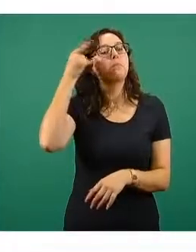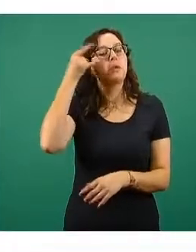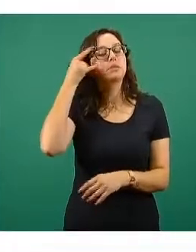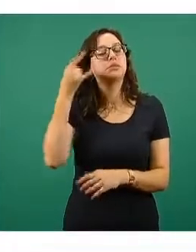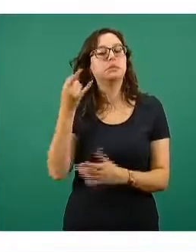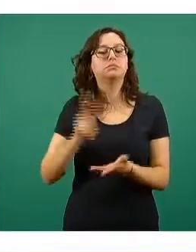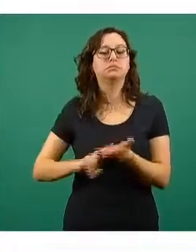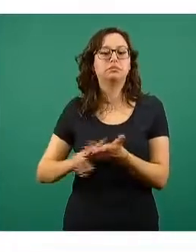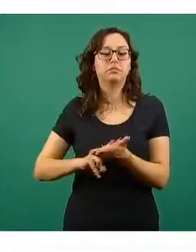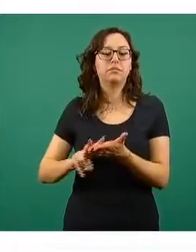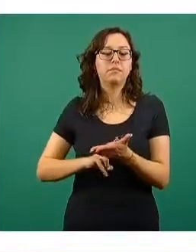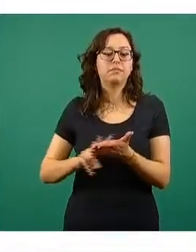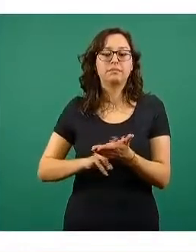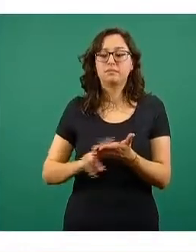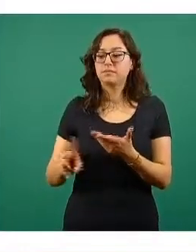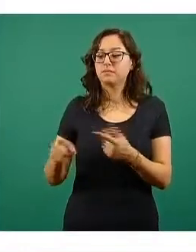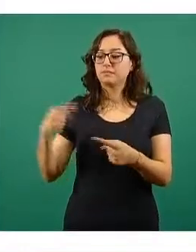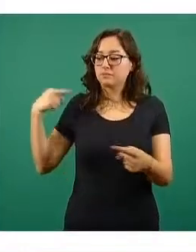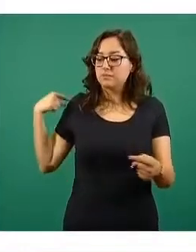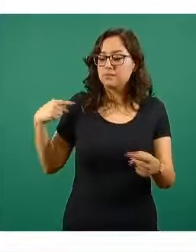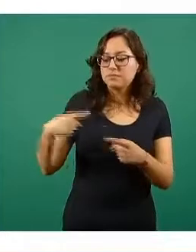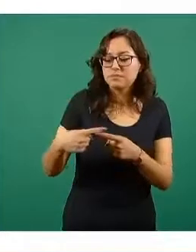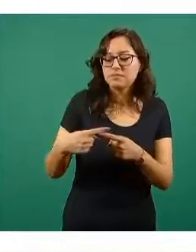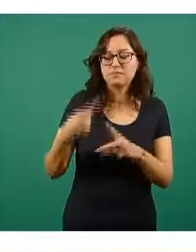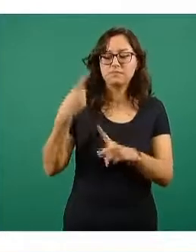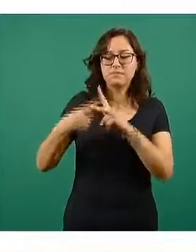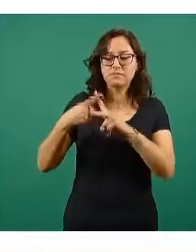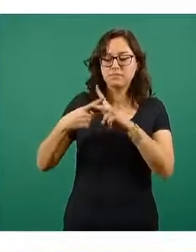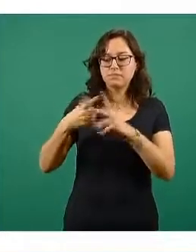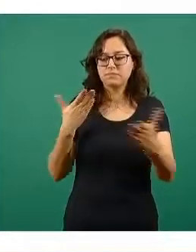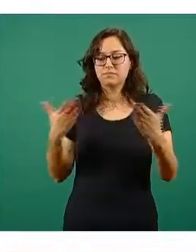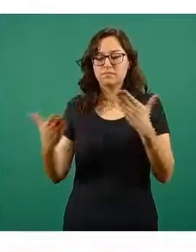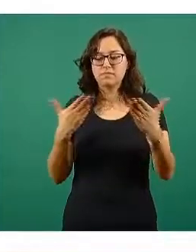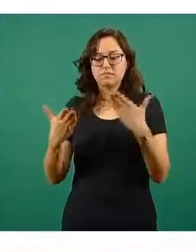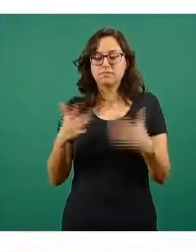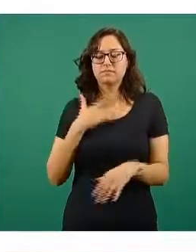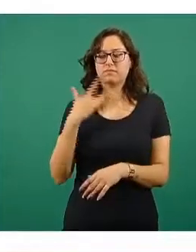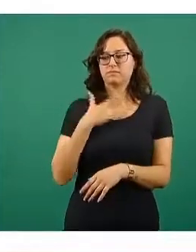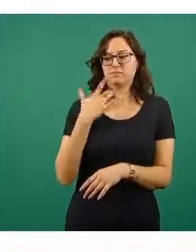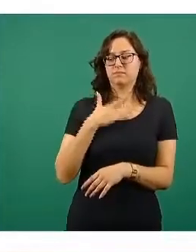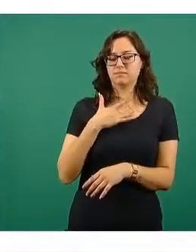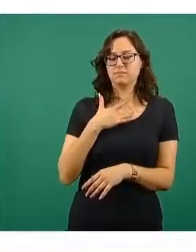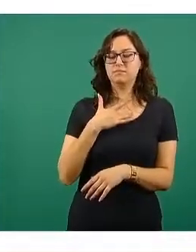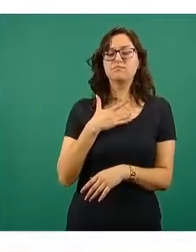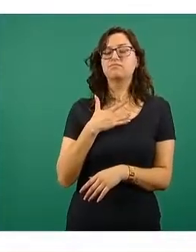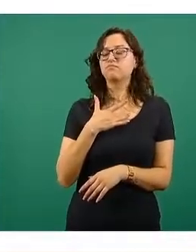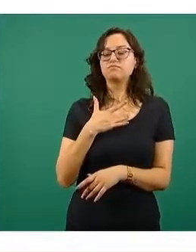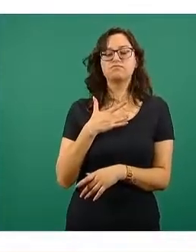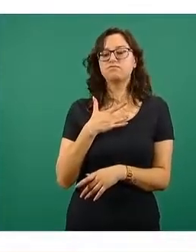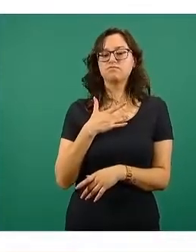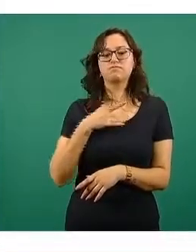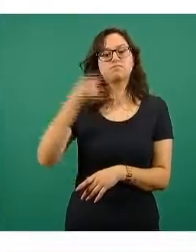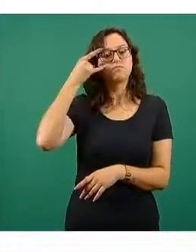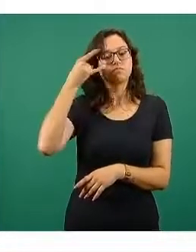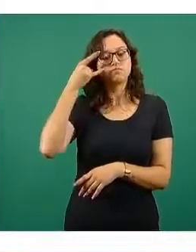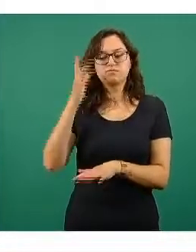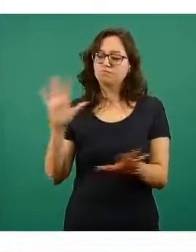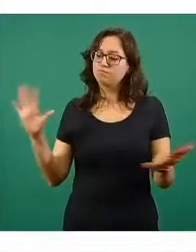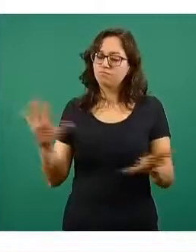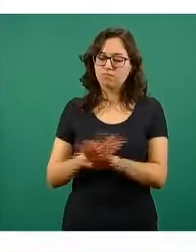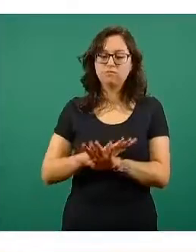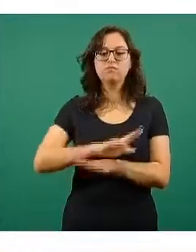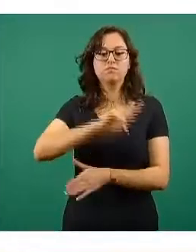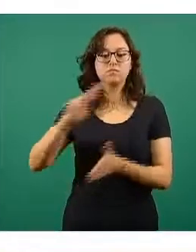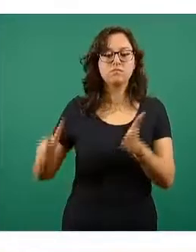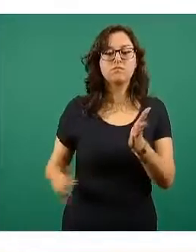y en la última estimación, con estos rangos que se tienen, Campeche ha pasado